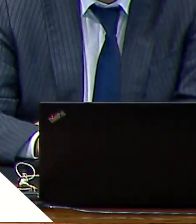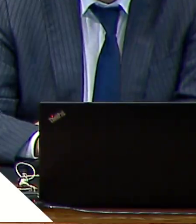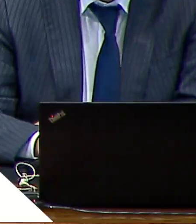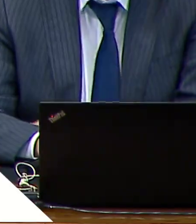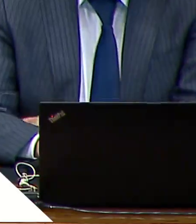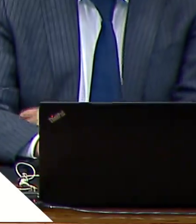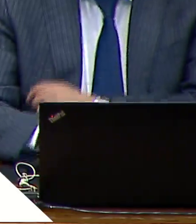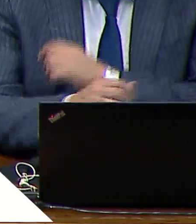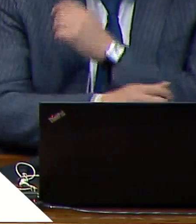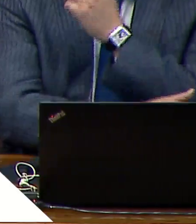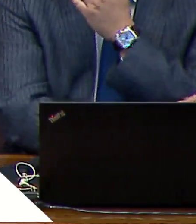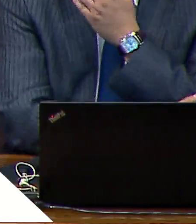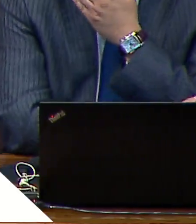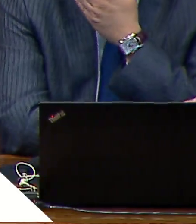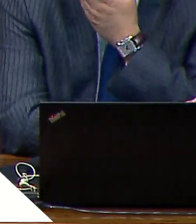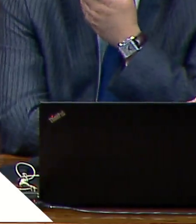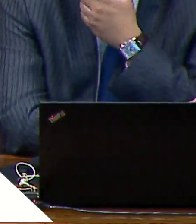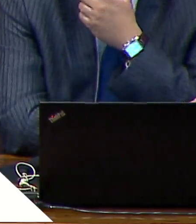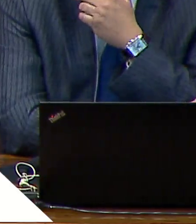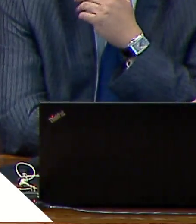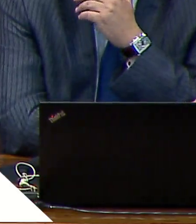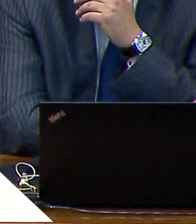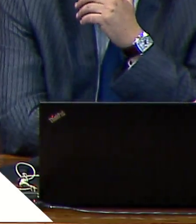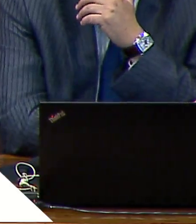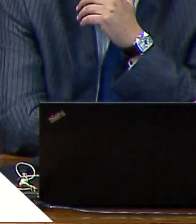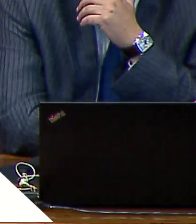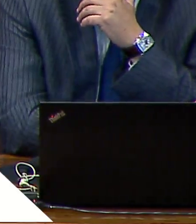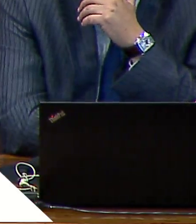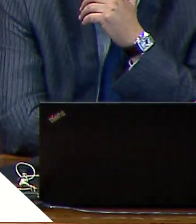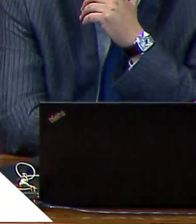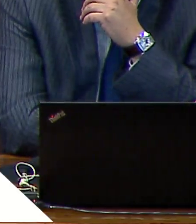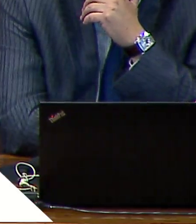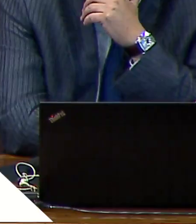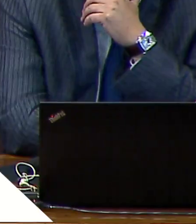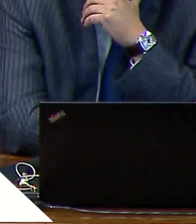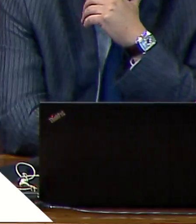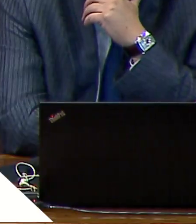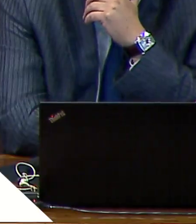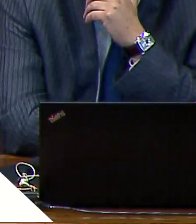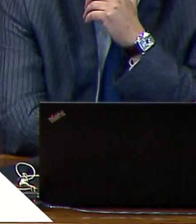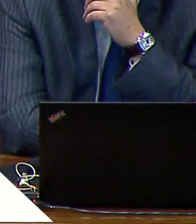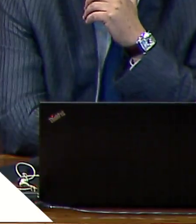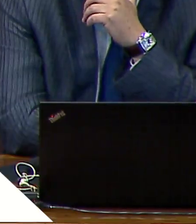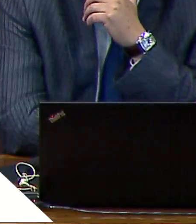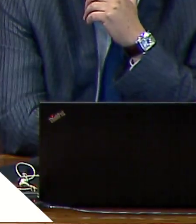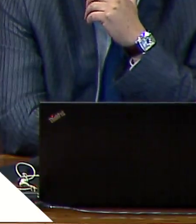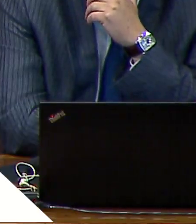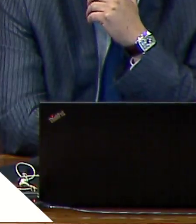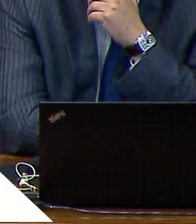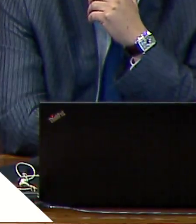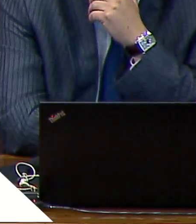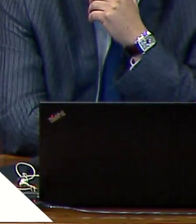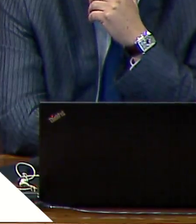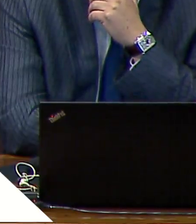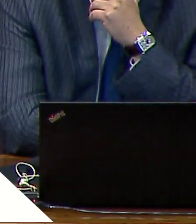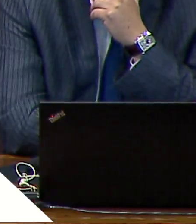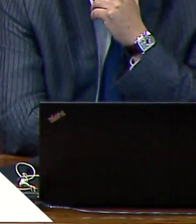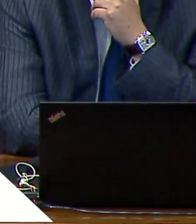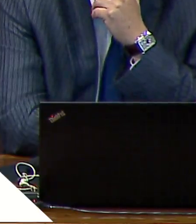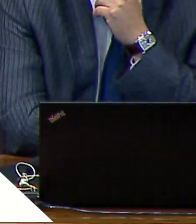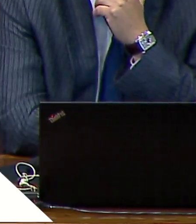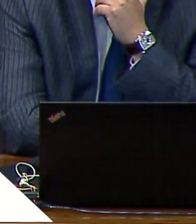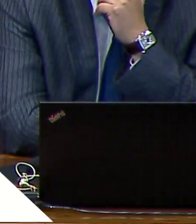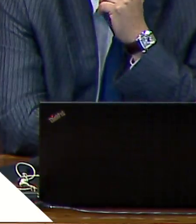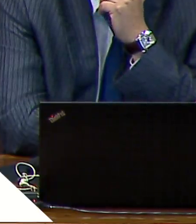que un parlamentario pueda expresar libremente su opinión no Esto no es un obstáculo para que al término de la intervención puedan manifestar su